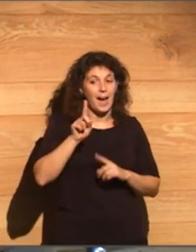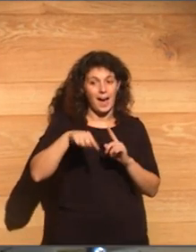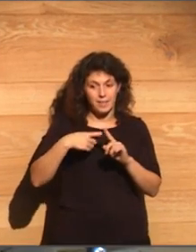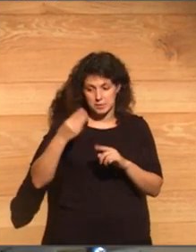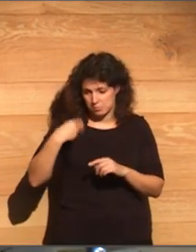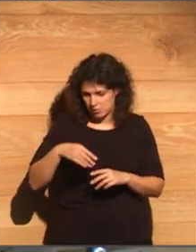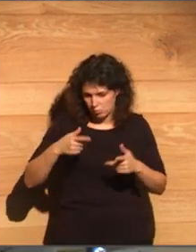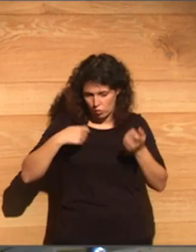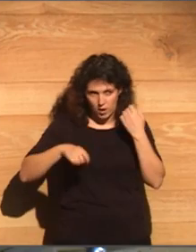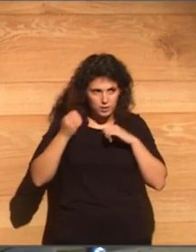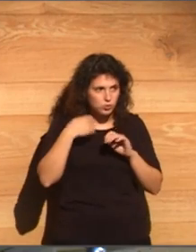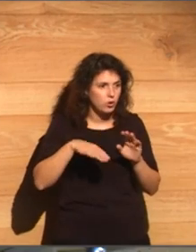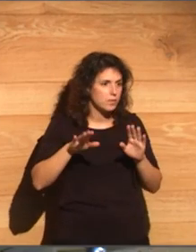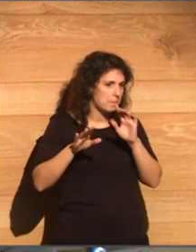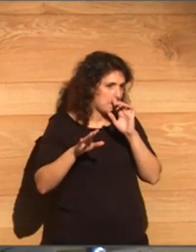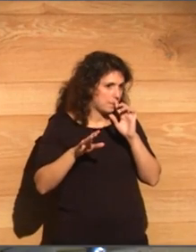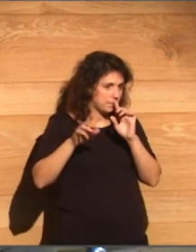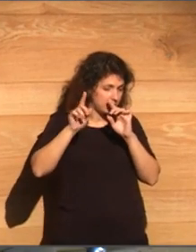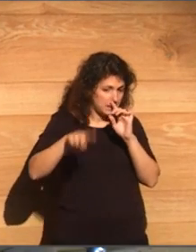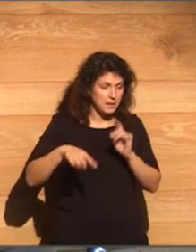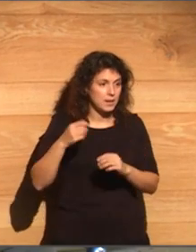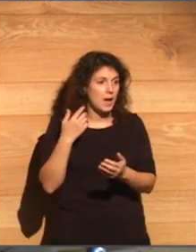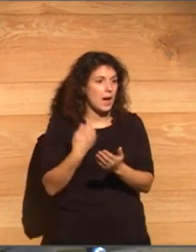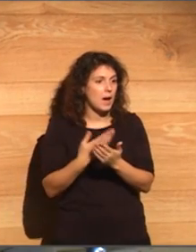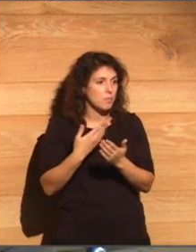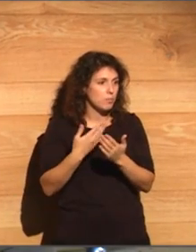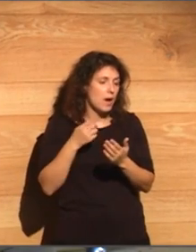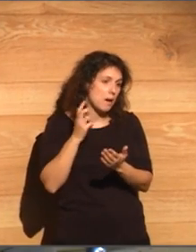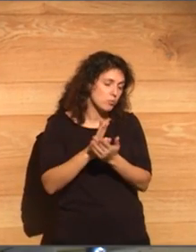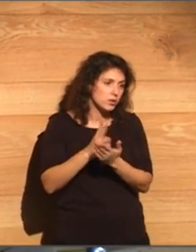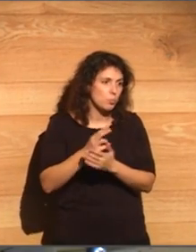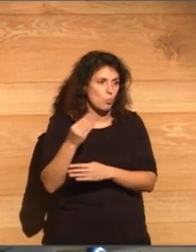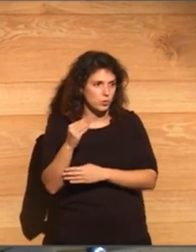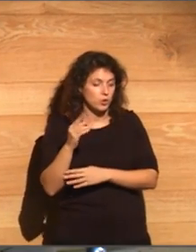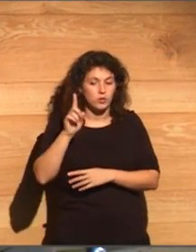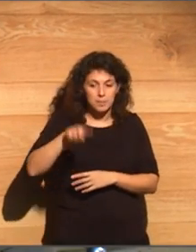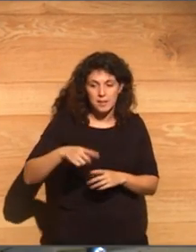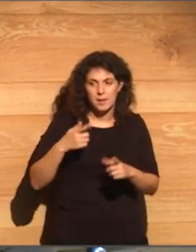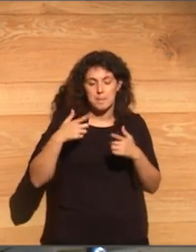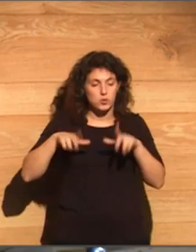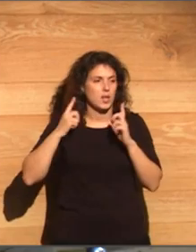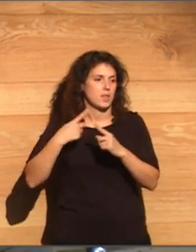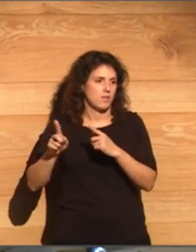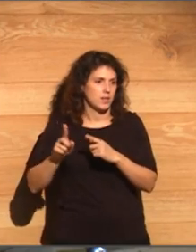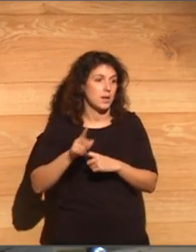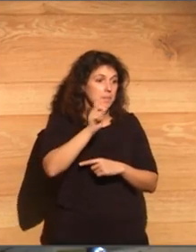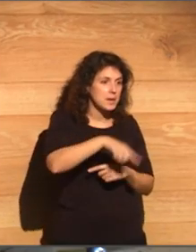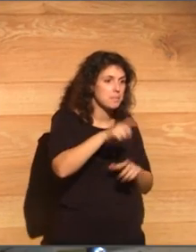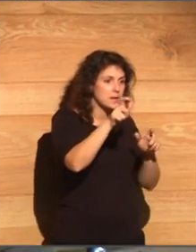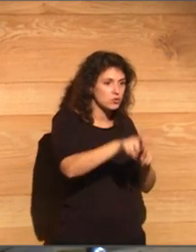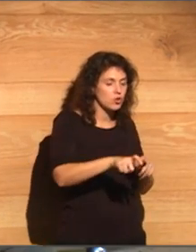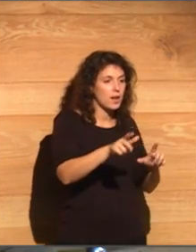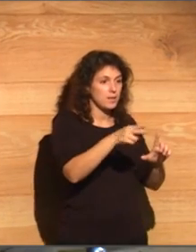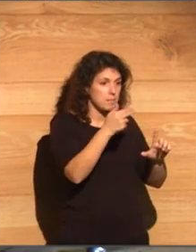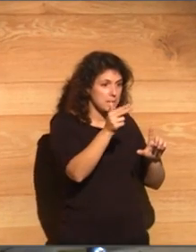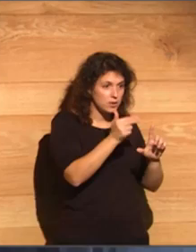mismo actor, aunque sea un diferente... Y al que acuesta con un muñeco, o sea, no se oculta. Sí, pero es diferente personaje. Hay un pintor pintando unas heces,